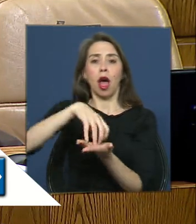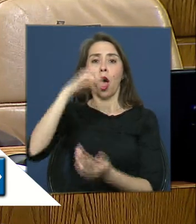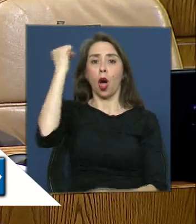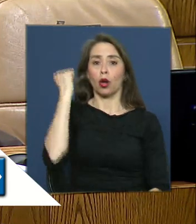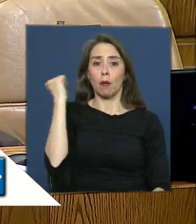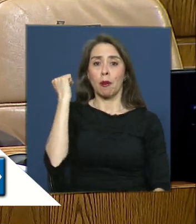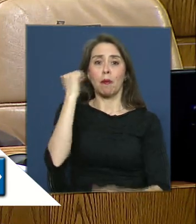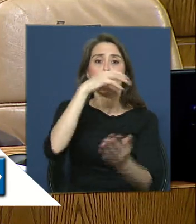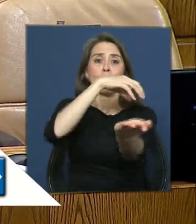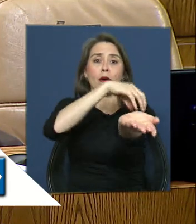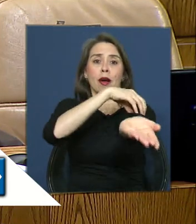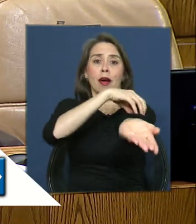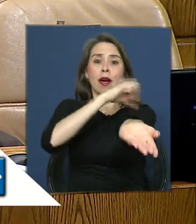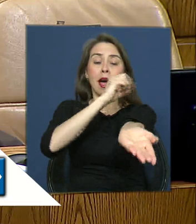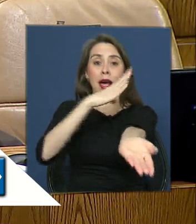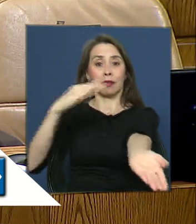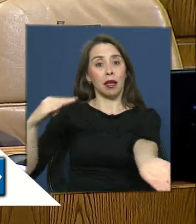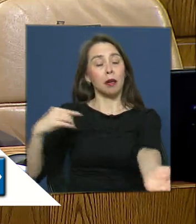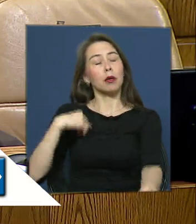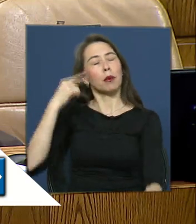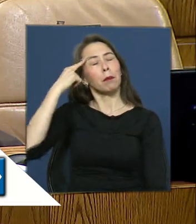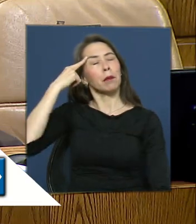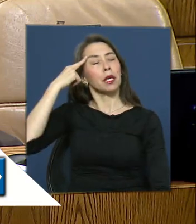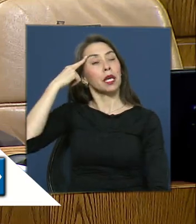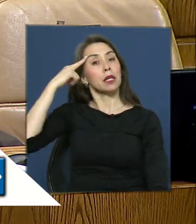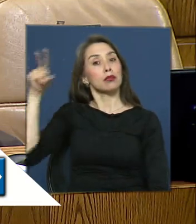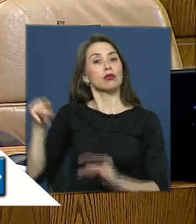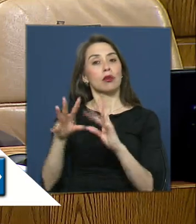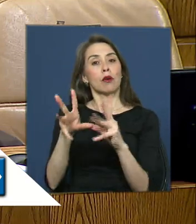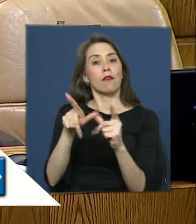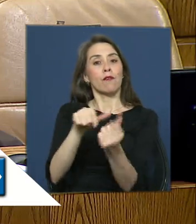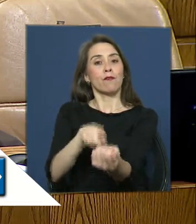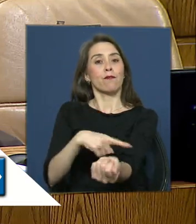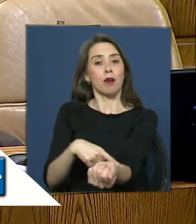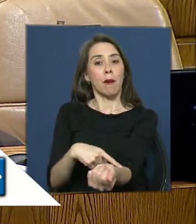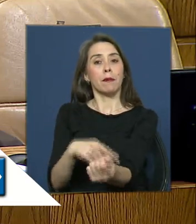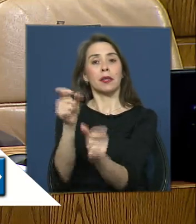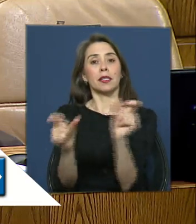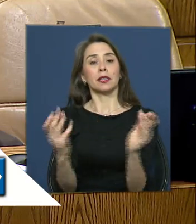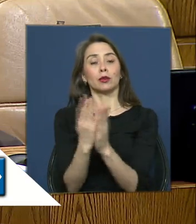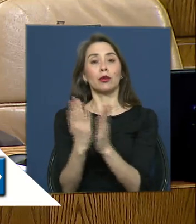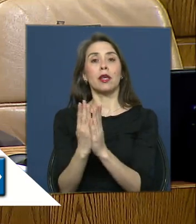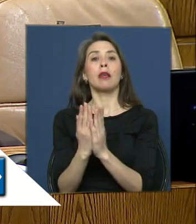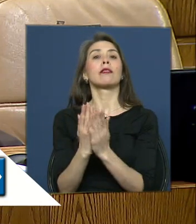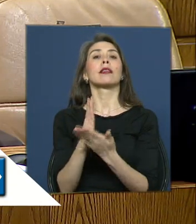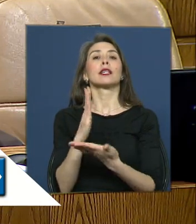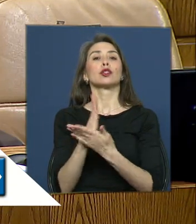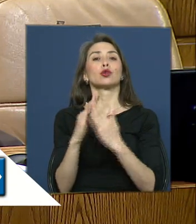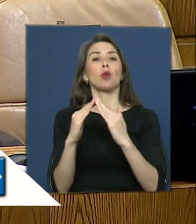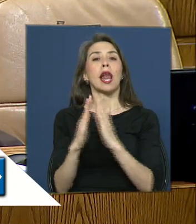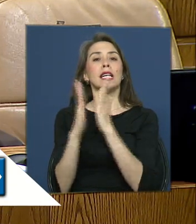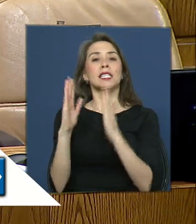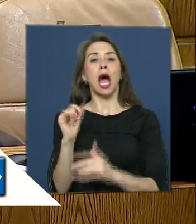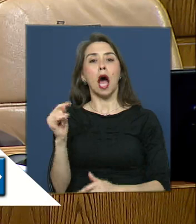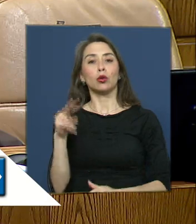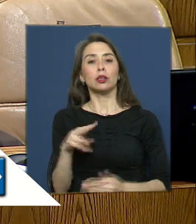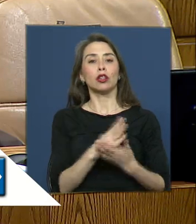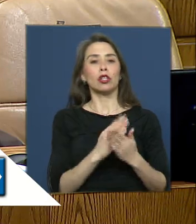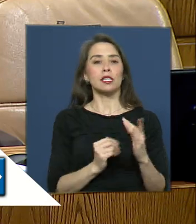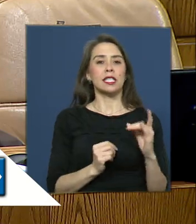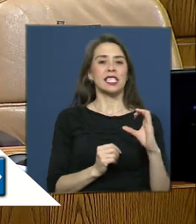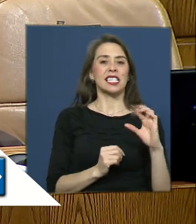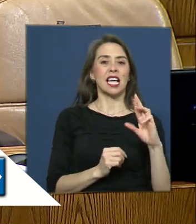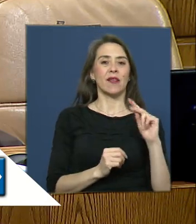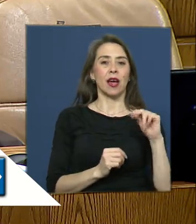región de Atacama. Lo hago pensando en las familias de alumnos del Colegio San Agustín, del Colegio Cervantino, del Colegio